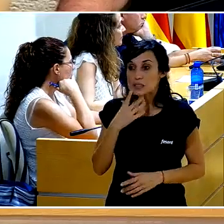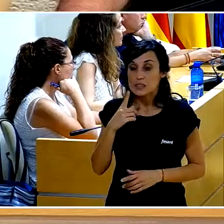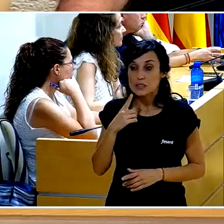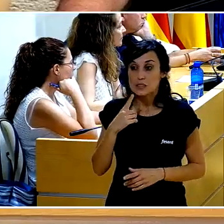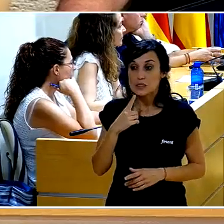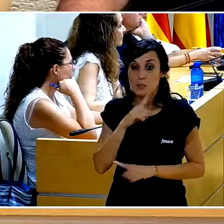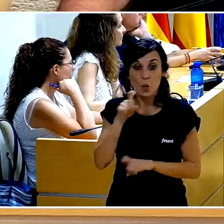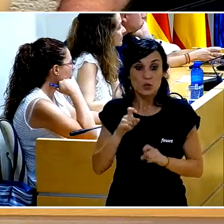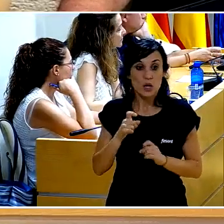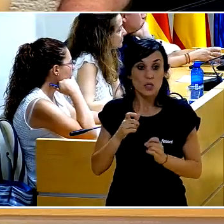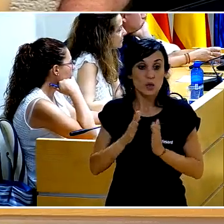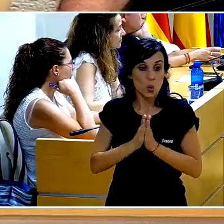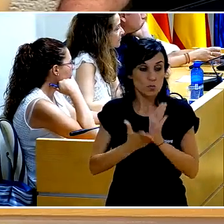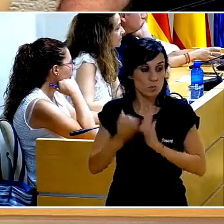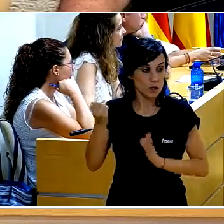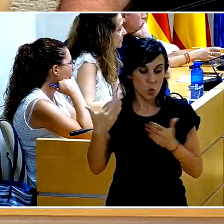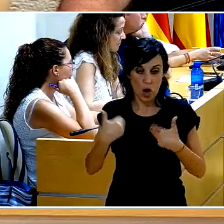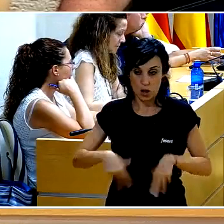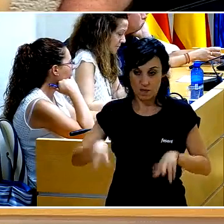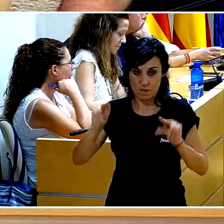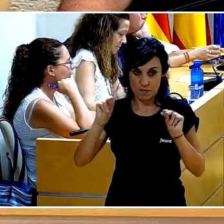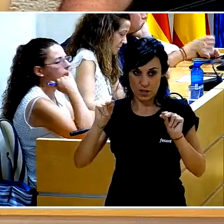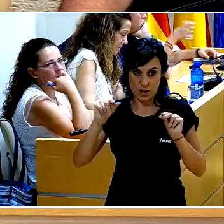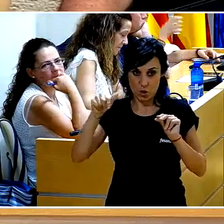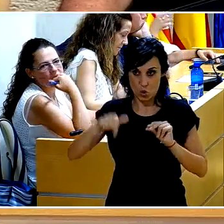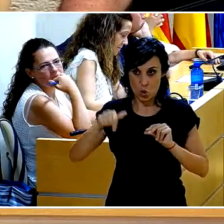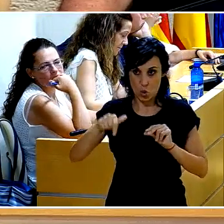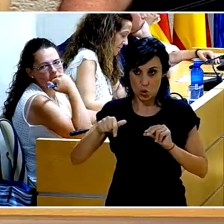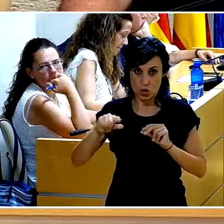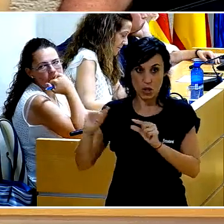més preguntes, en això finalitzaria la sessió plenària de